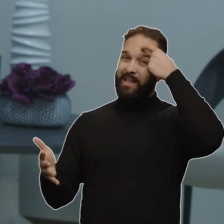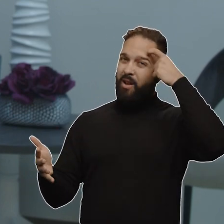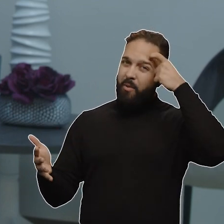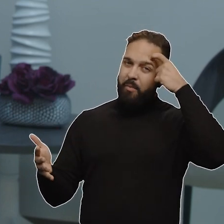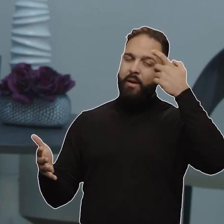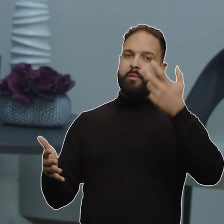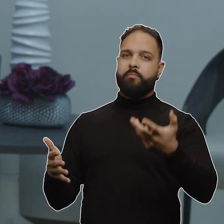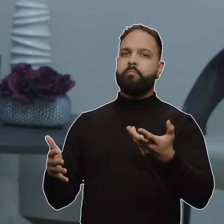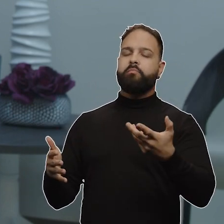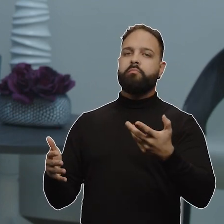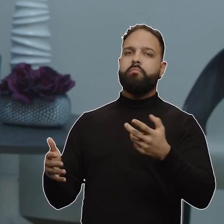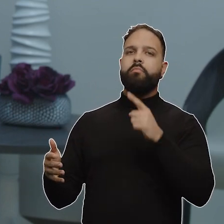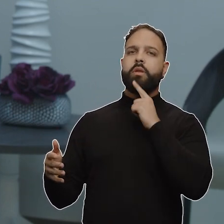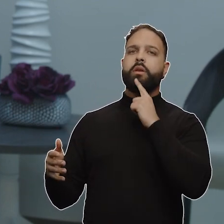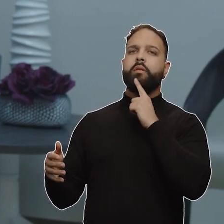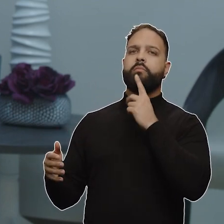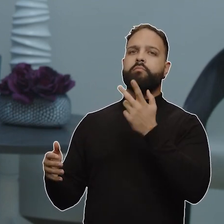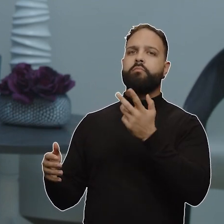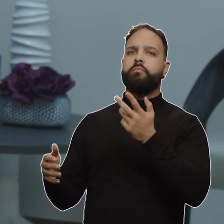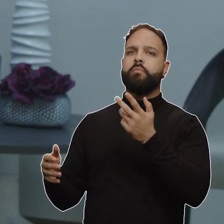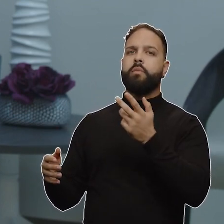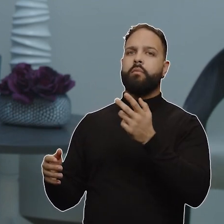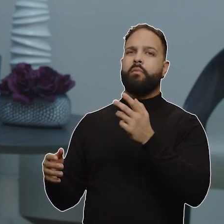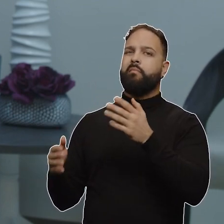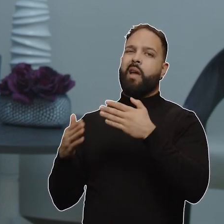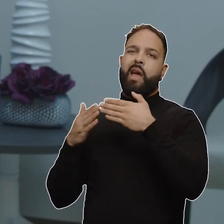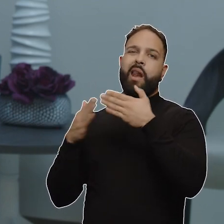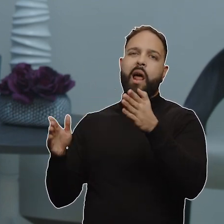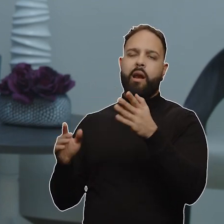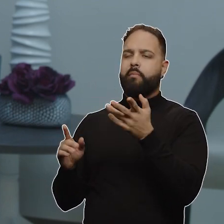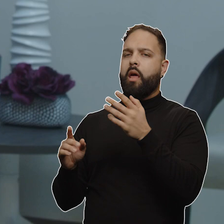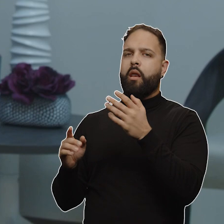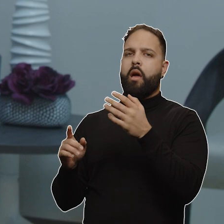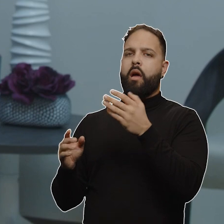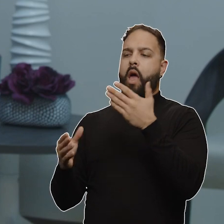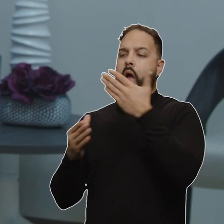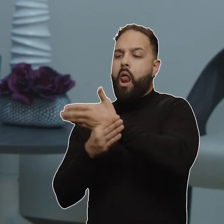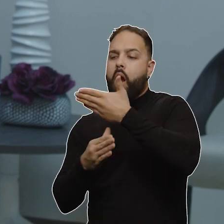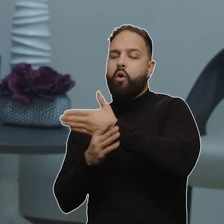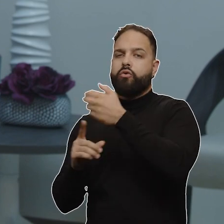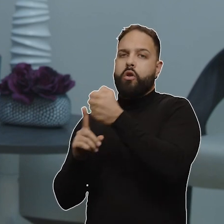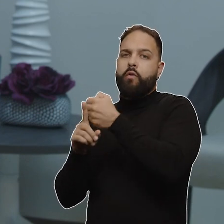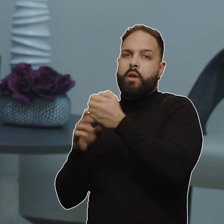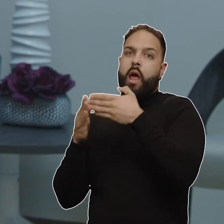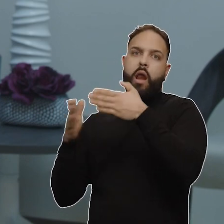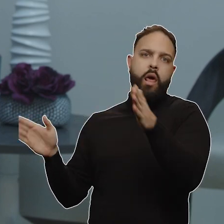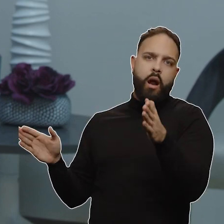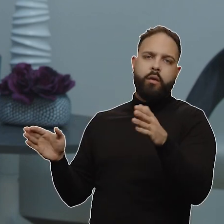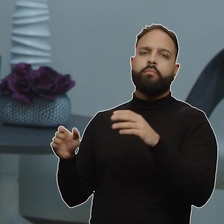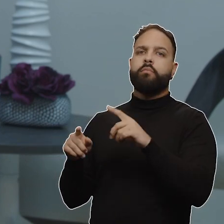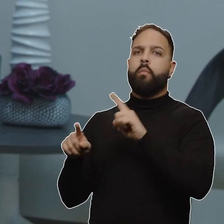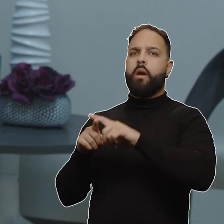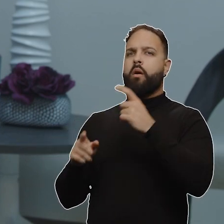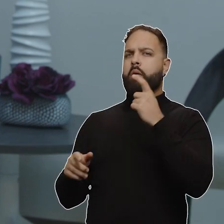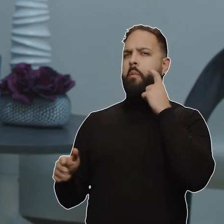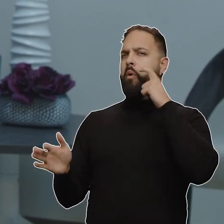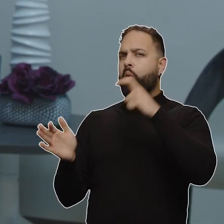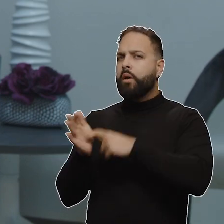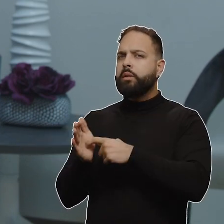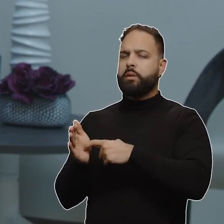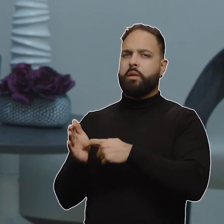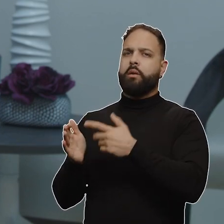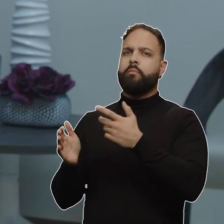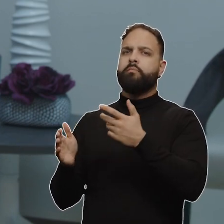estrés postraumático, al asunto de la violencia en general. Cuando miramos la violencia cibernética, sabemos que si bien hay algunos